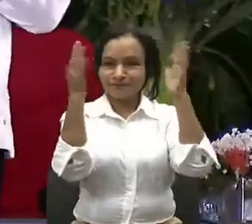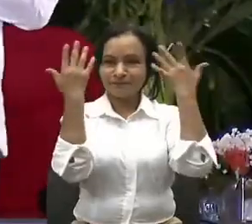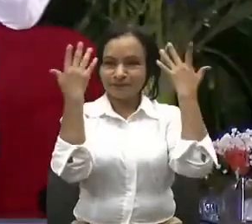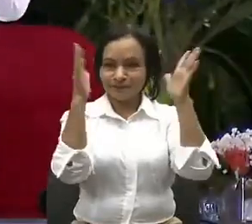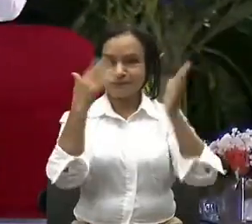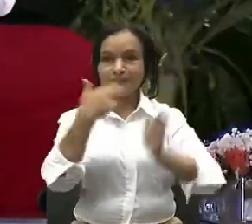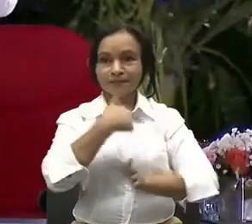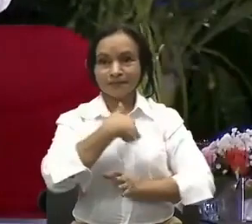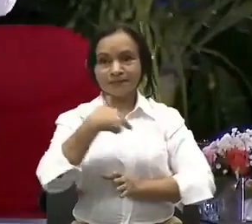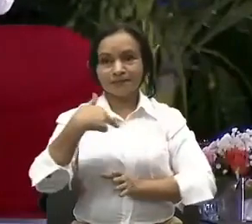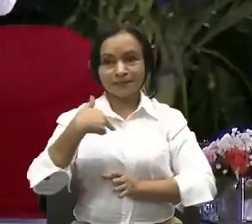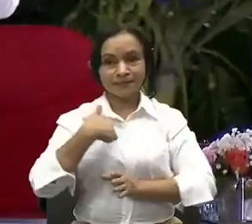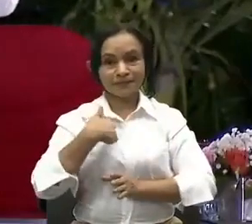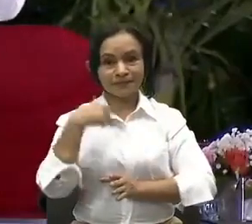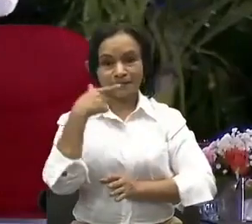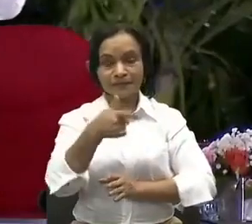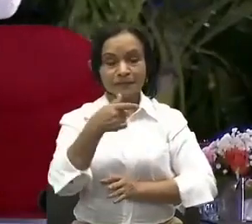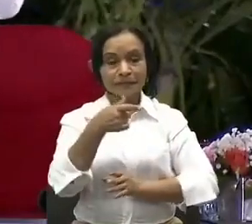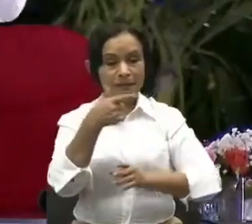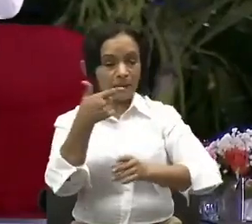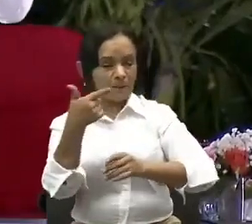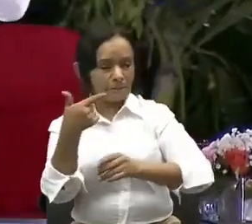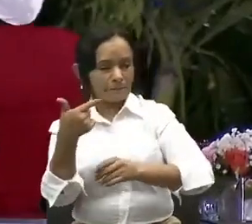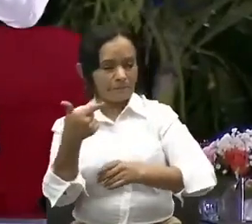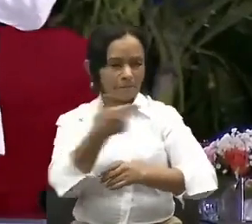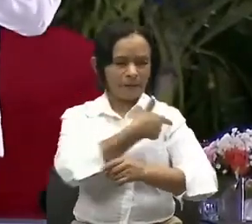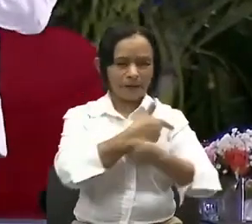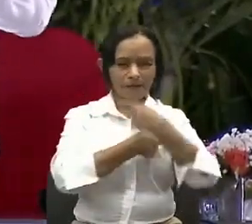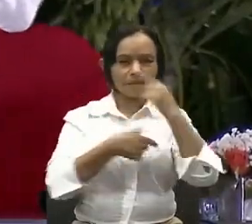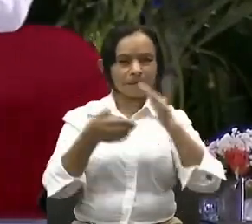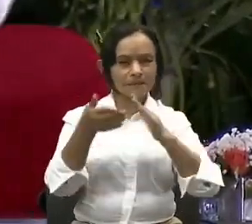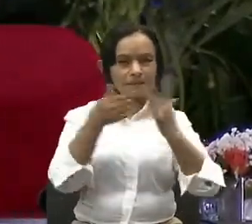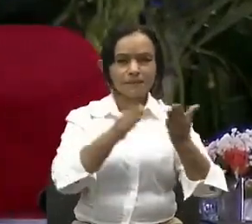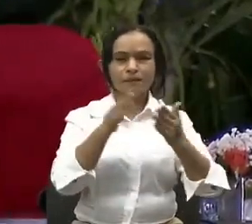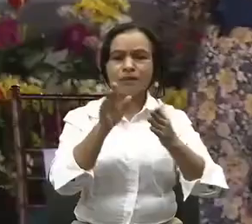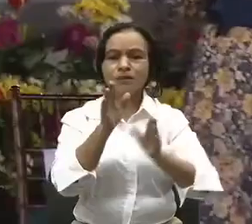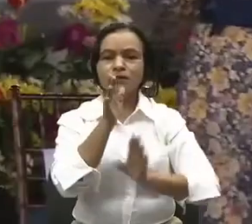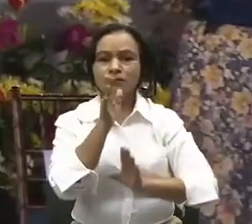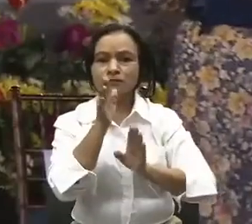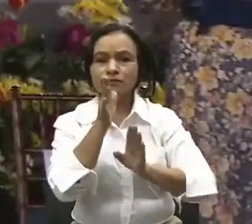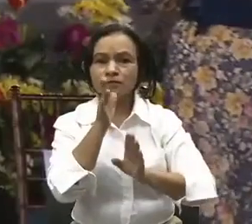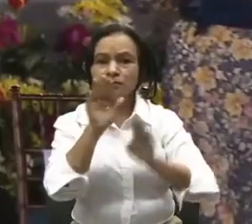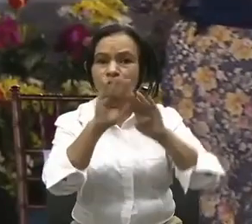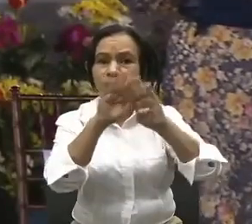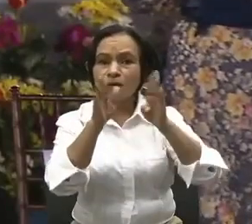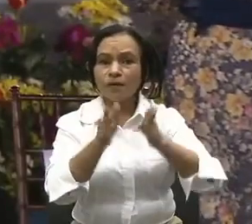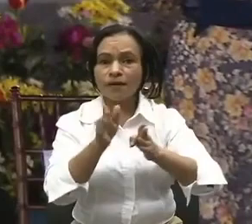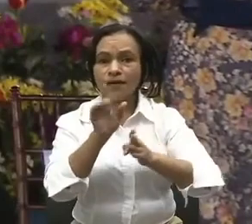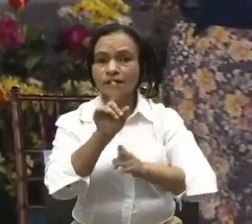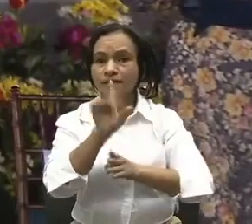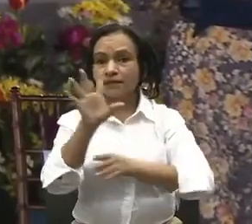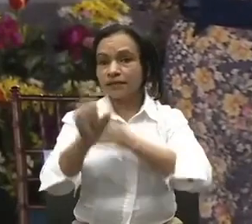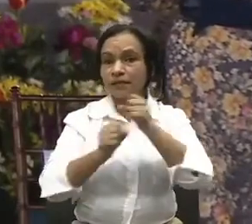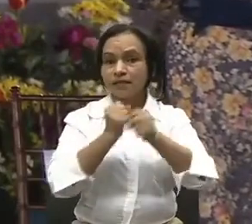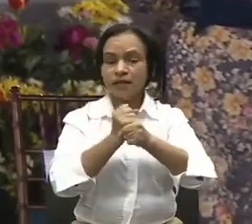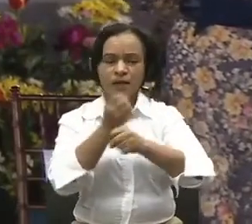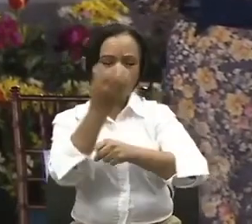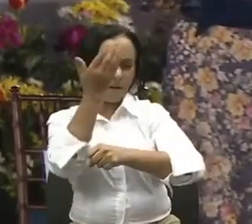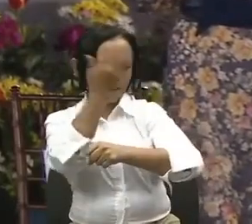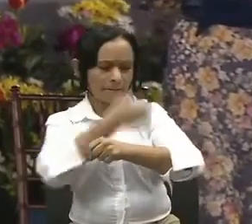Fue herida de muerte en el combate, una niña de 15 años, y perdió su